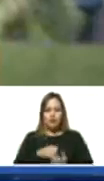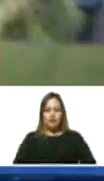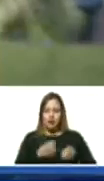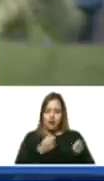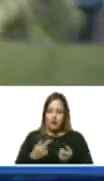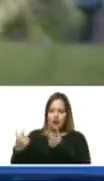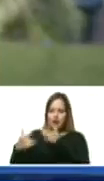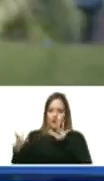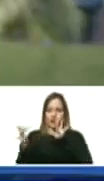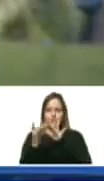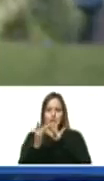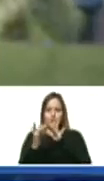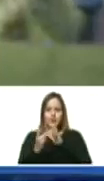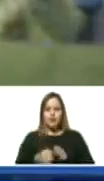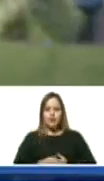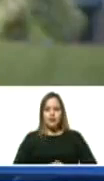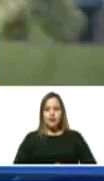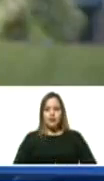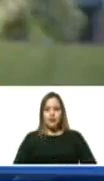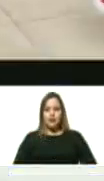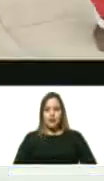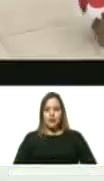¡Adelante, Cruz Lairet!